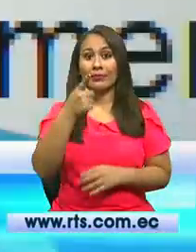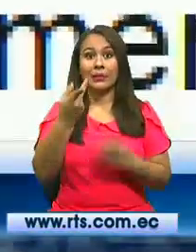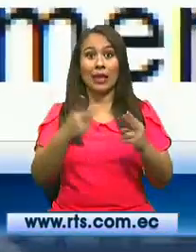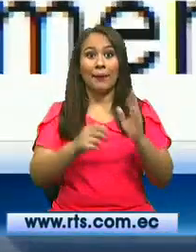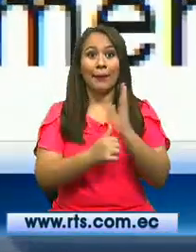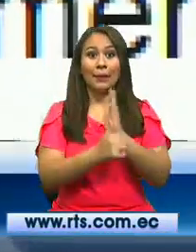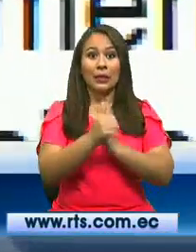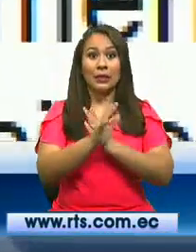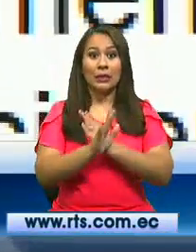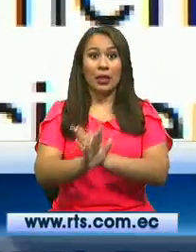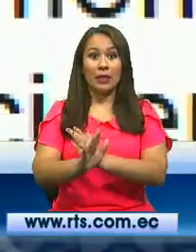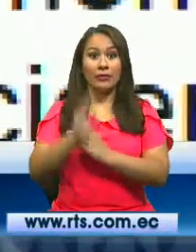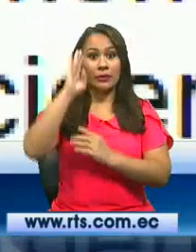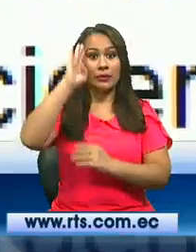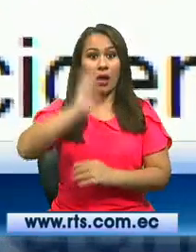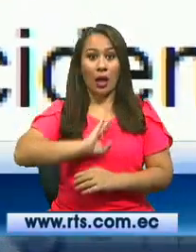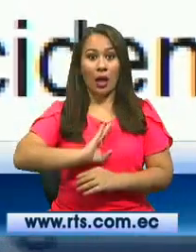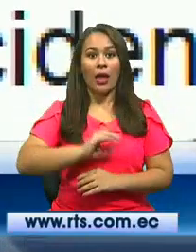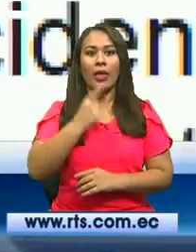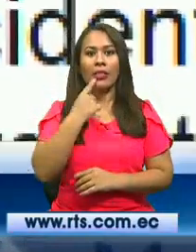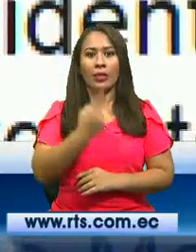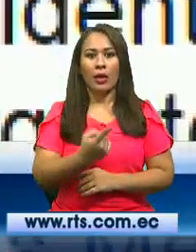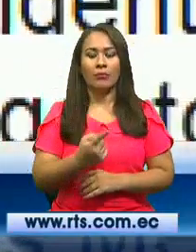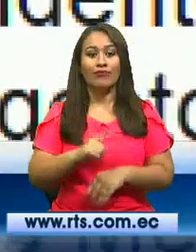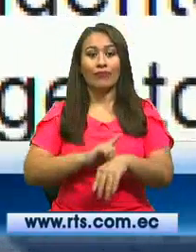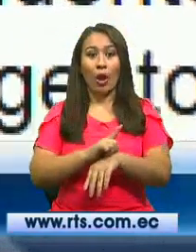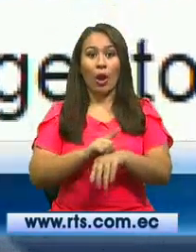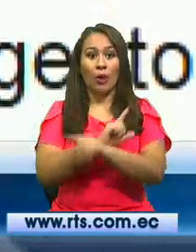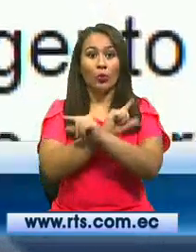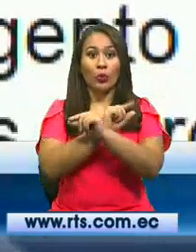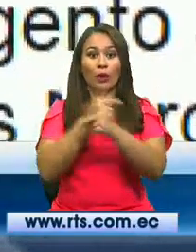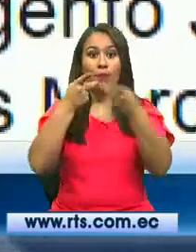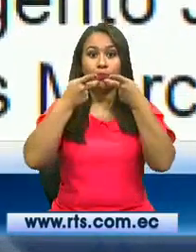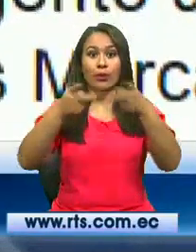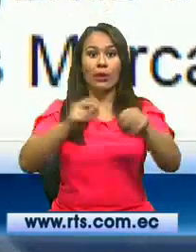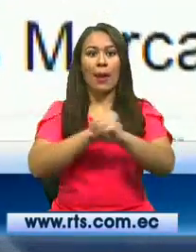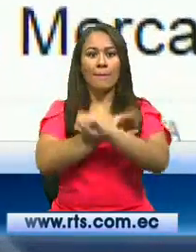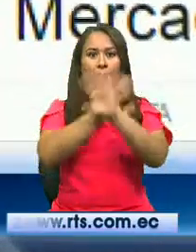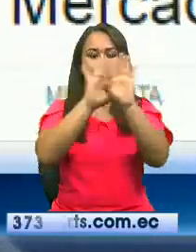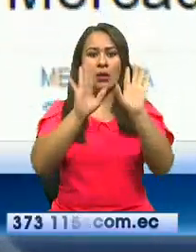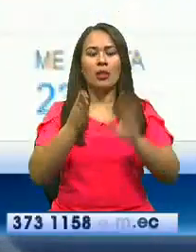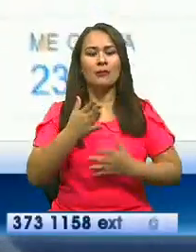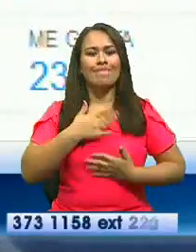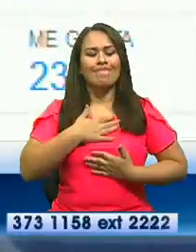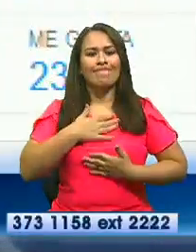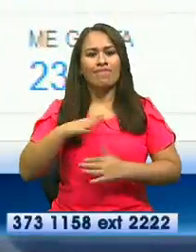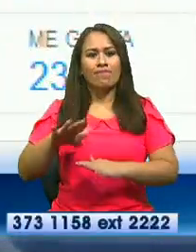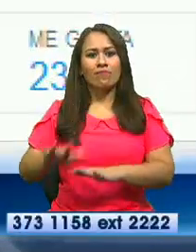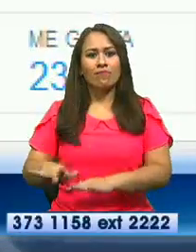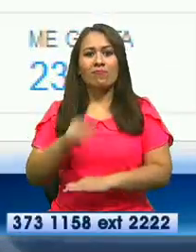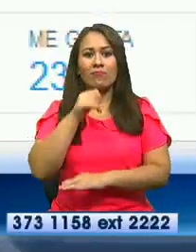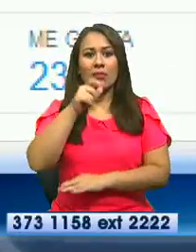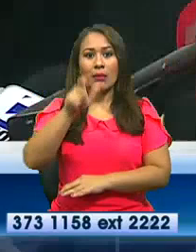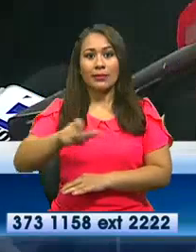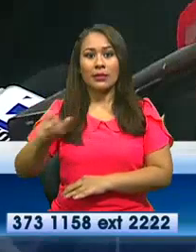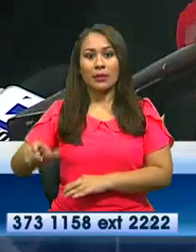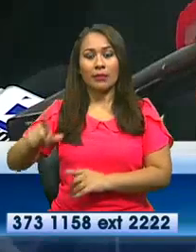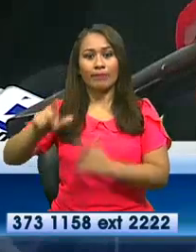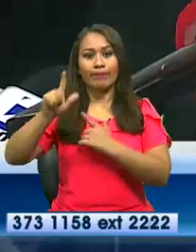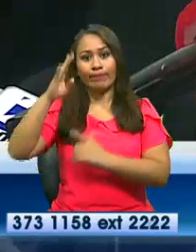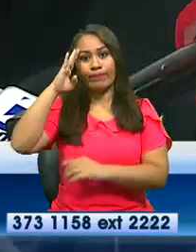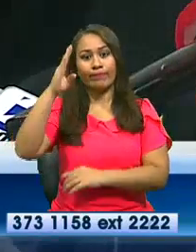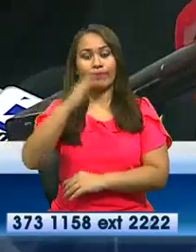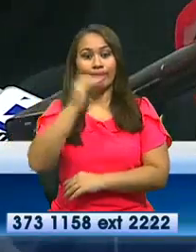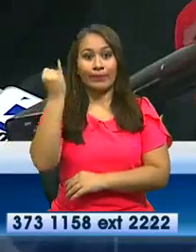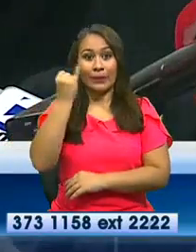de Defensa, Ricardo Patiño, en su cuenta de Twitter, en horas de la mañana, se refirió al tema, lamentando el fallecimiento de los militares. Siempre